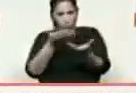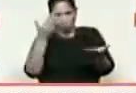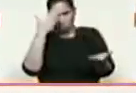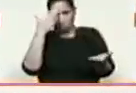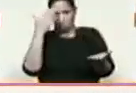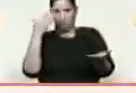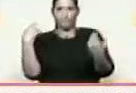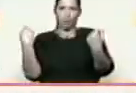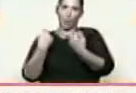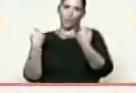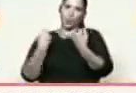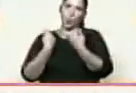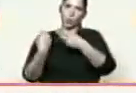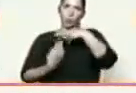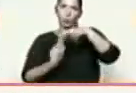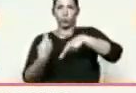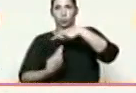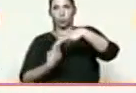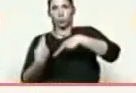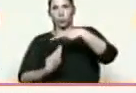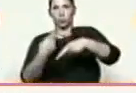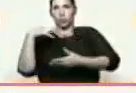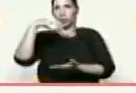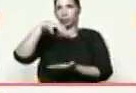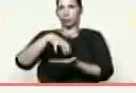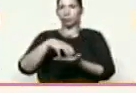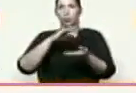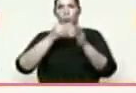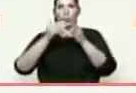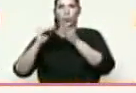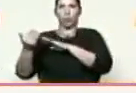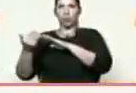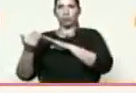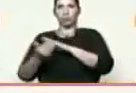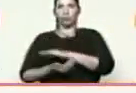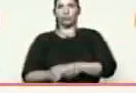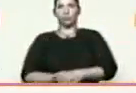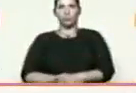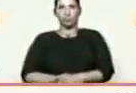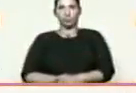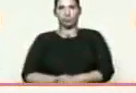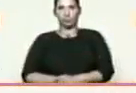popular, revolucionario y comunal. Eso es fundamental.